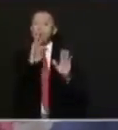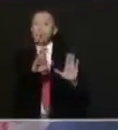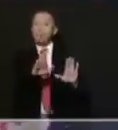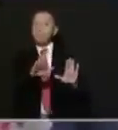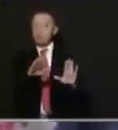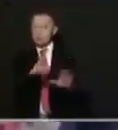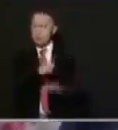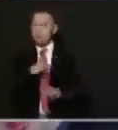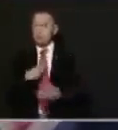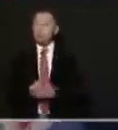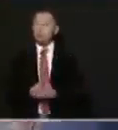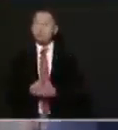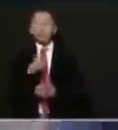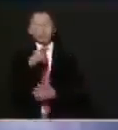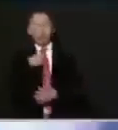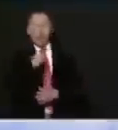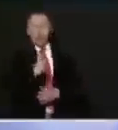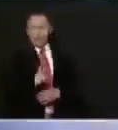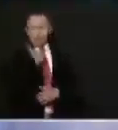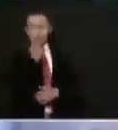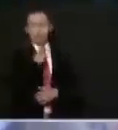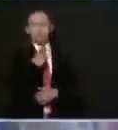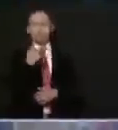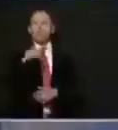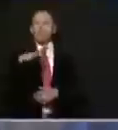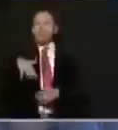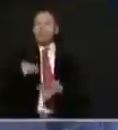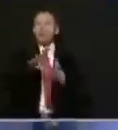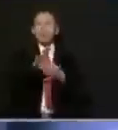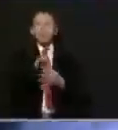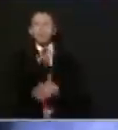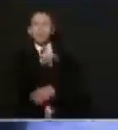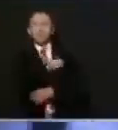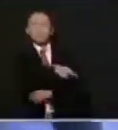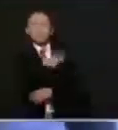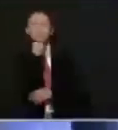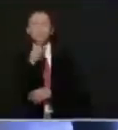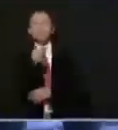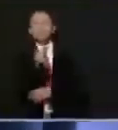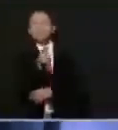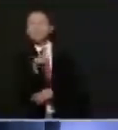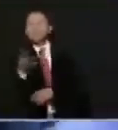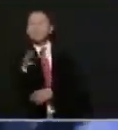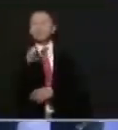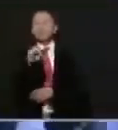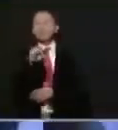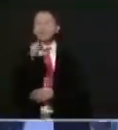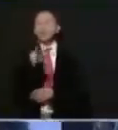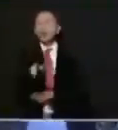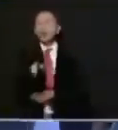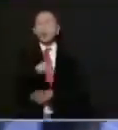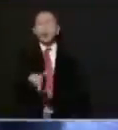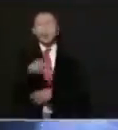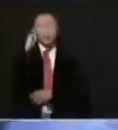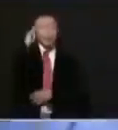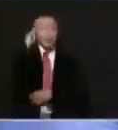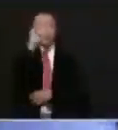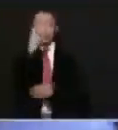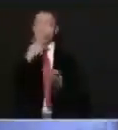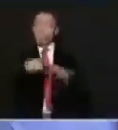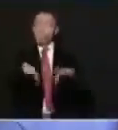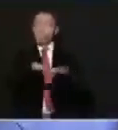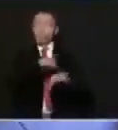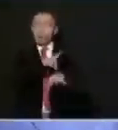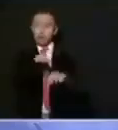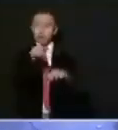muy, muy oportuno, escuché hablar de las 68 etnias, creo que sería muy importante ya empezar a corregir